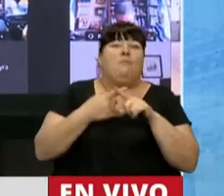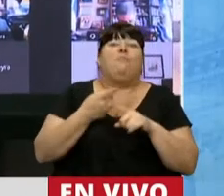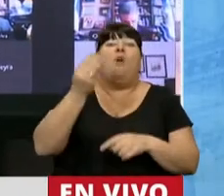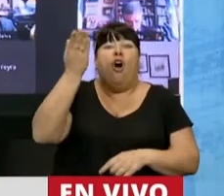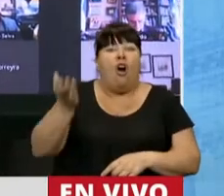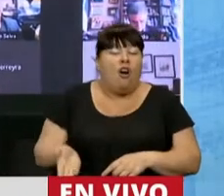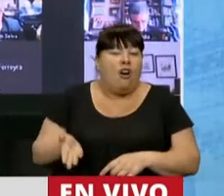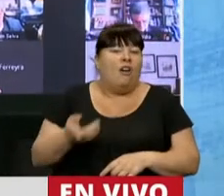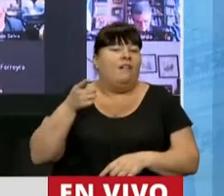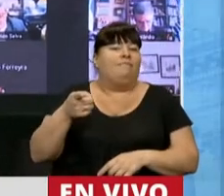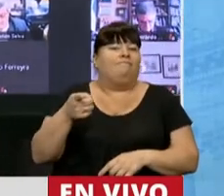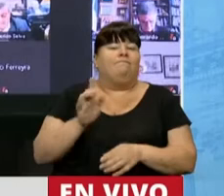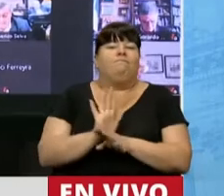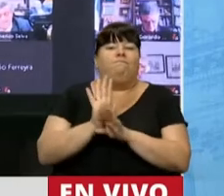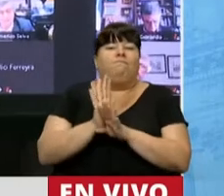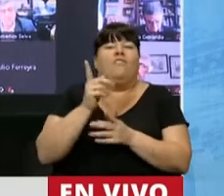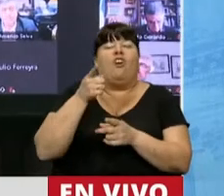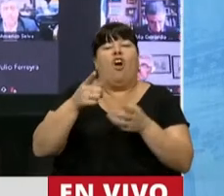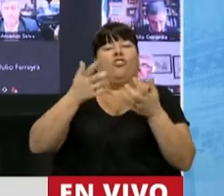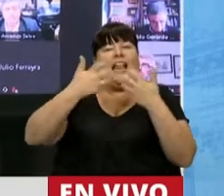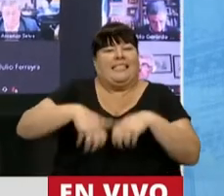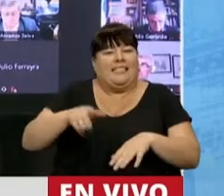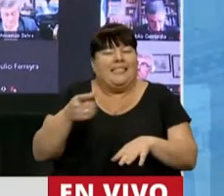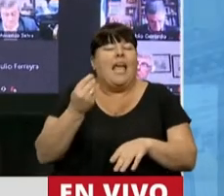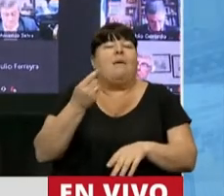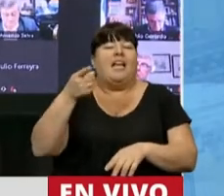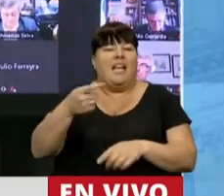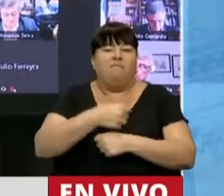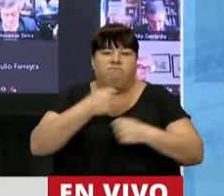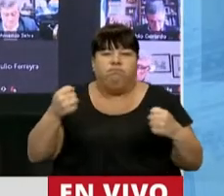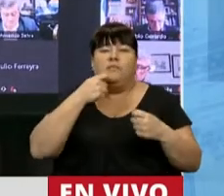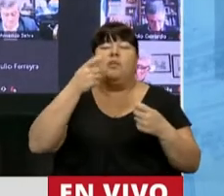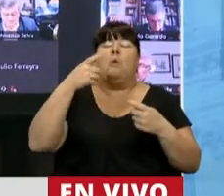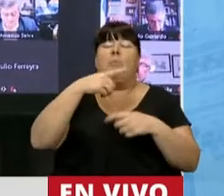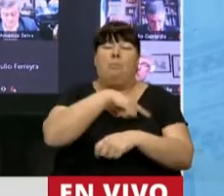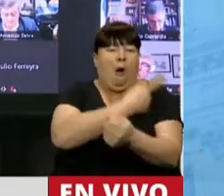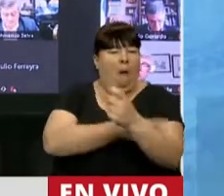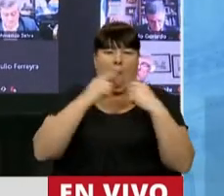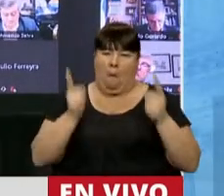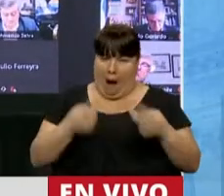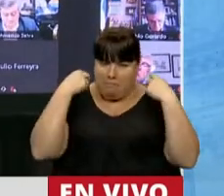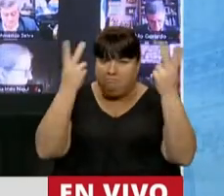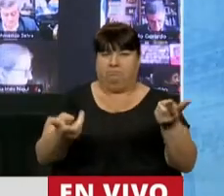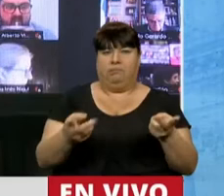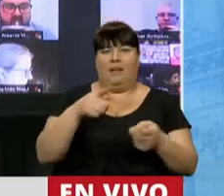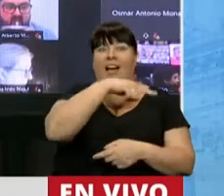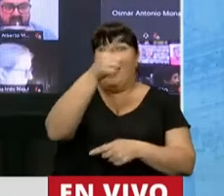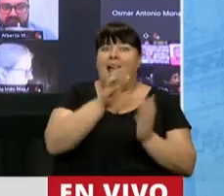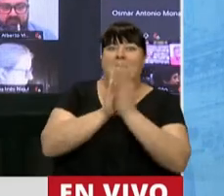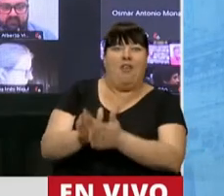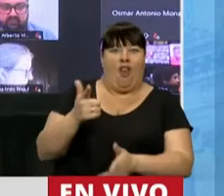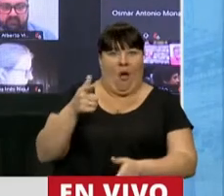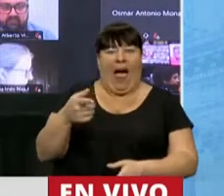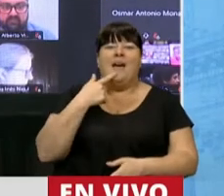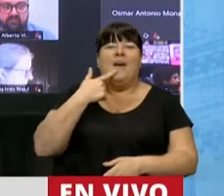porque él fue la rendija del sistema, porque él se enfrentó al poder, porque nunca le perdonaron